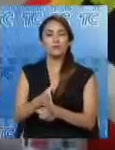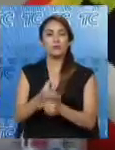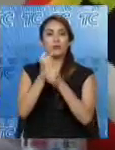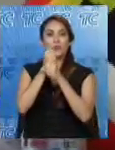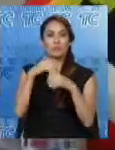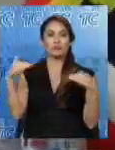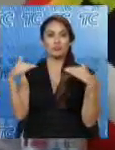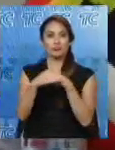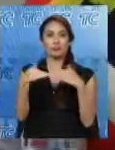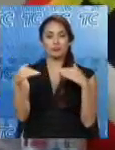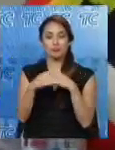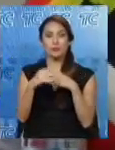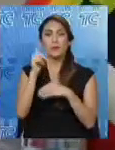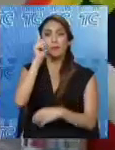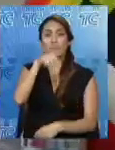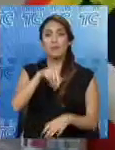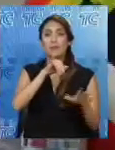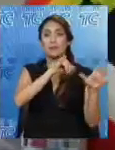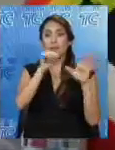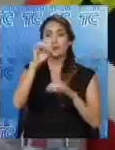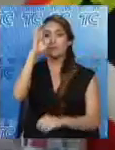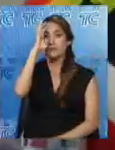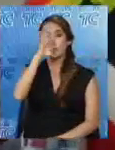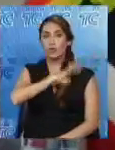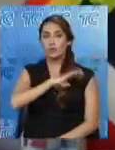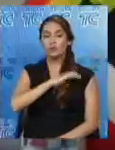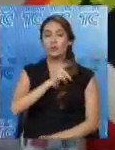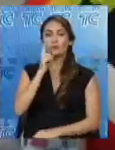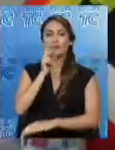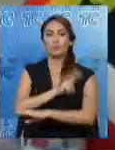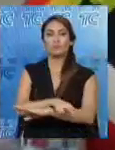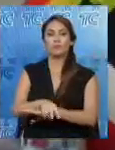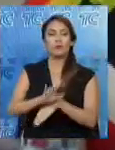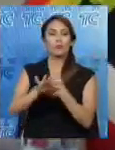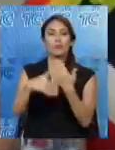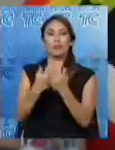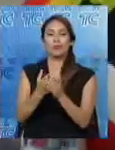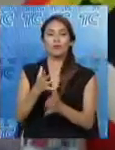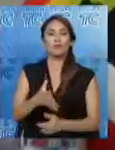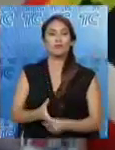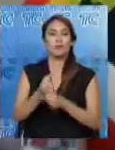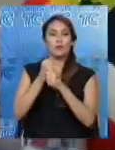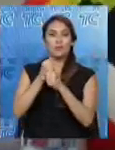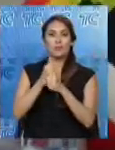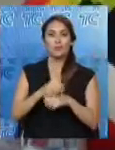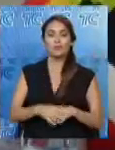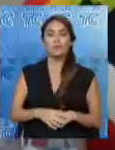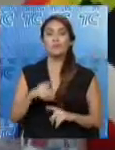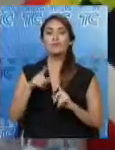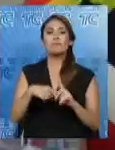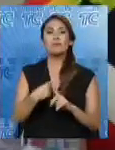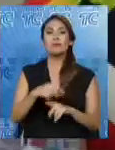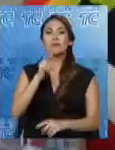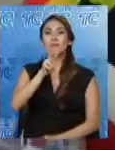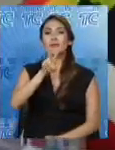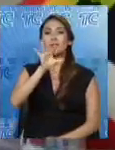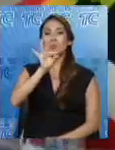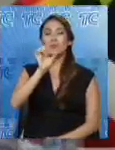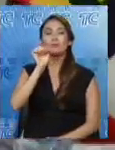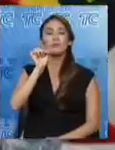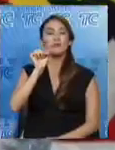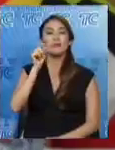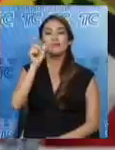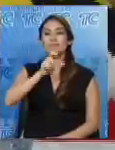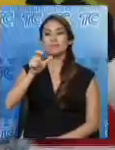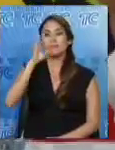tenemos específicamente 1.600 policías que harán control justamente de seguridad vial y que estarán soportados por 29.000 policías de la